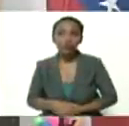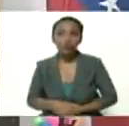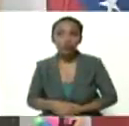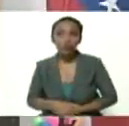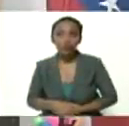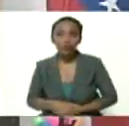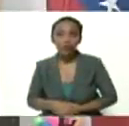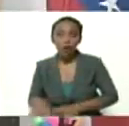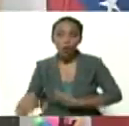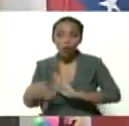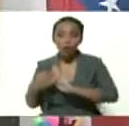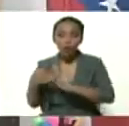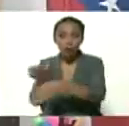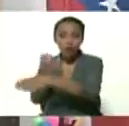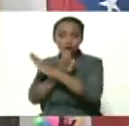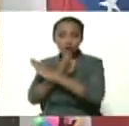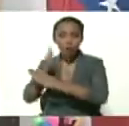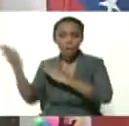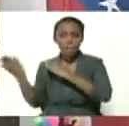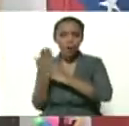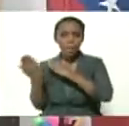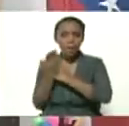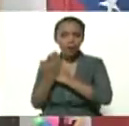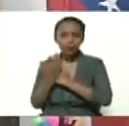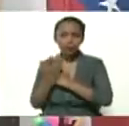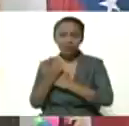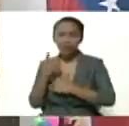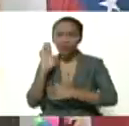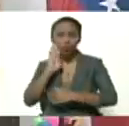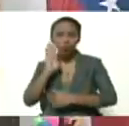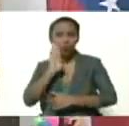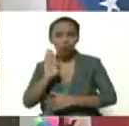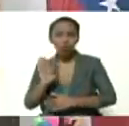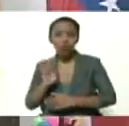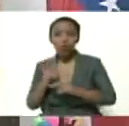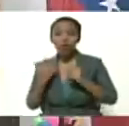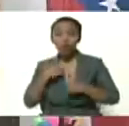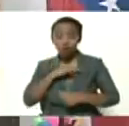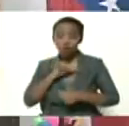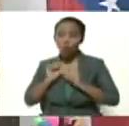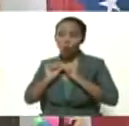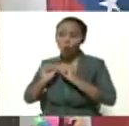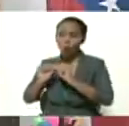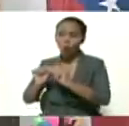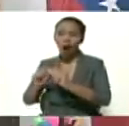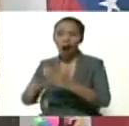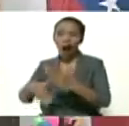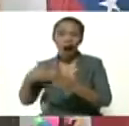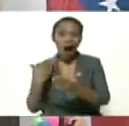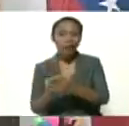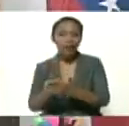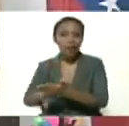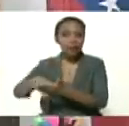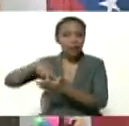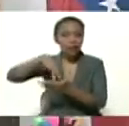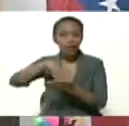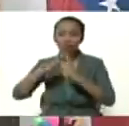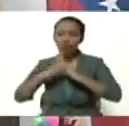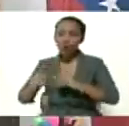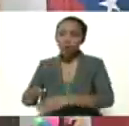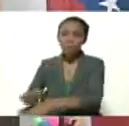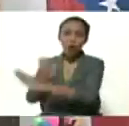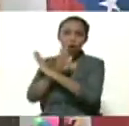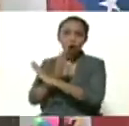contra el bloqueo y las sanciones criminales. Y vamos a continuar hasta que se levanten todo el bloqueo y